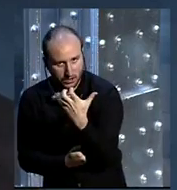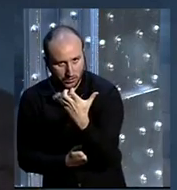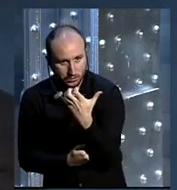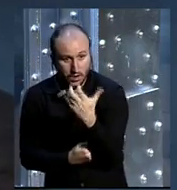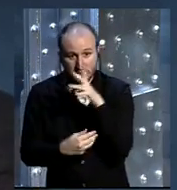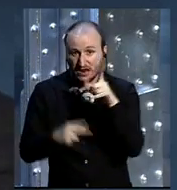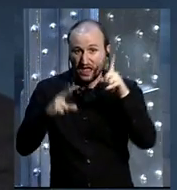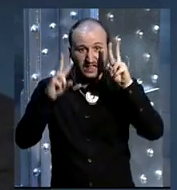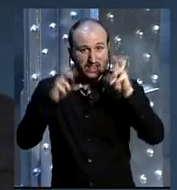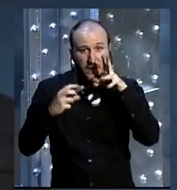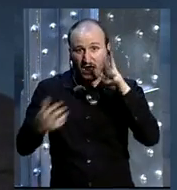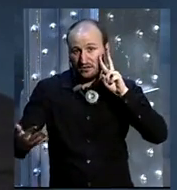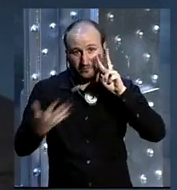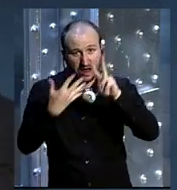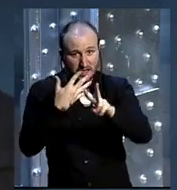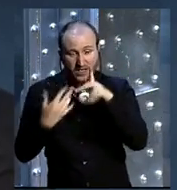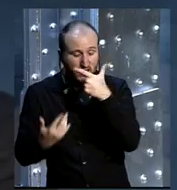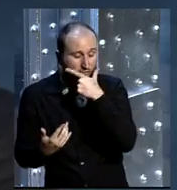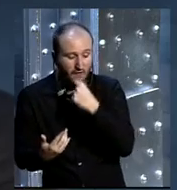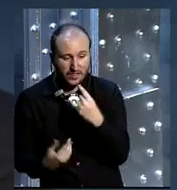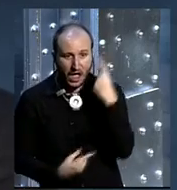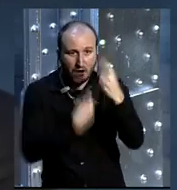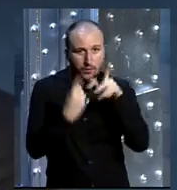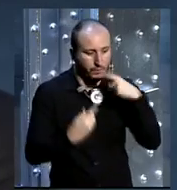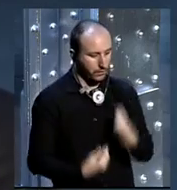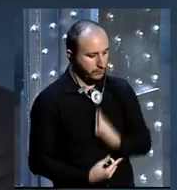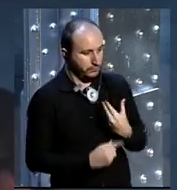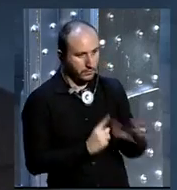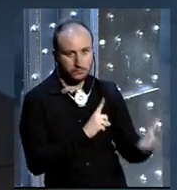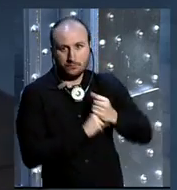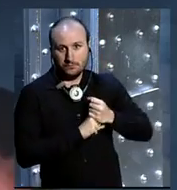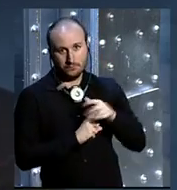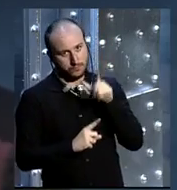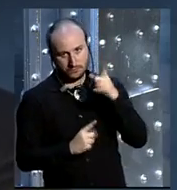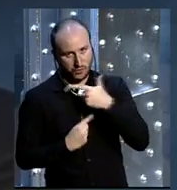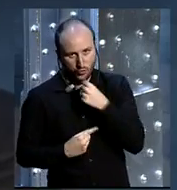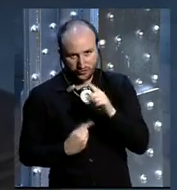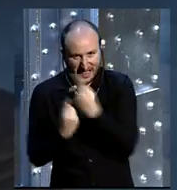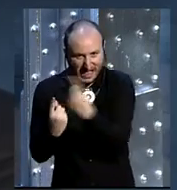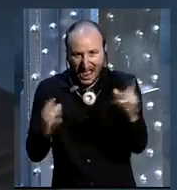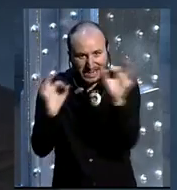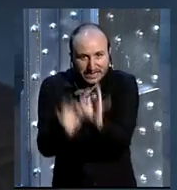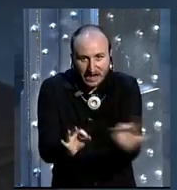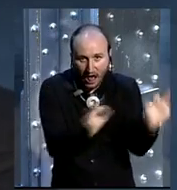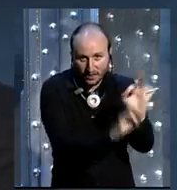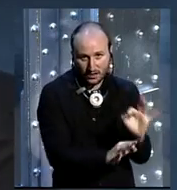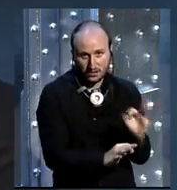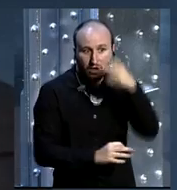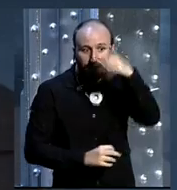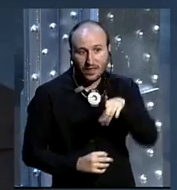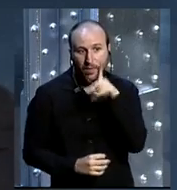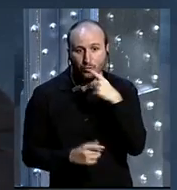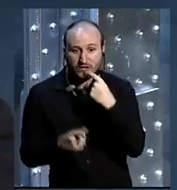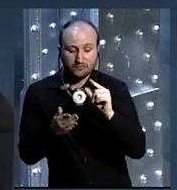es que es una parte muy sencilla. A nadie le gusta que le sorprendan y no nos gusta que nos sorprendan, sobre todo cuando se trata de la utilización de nuestros